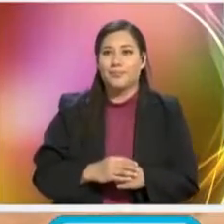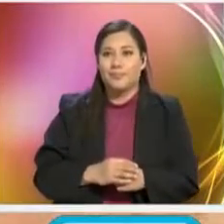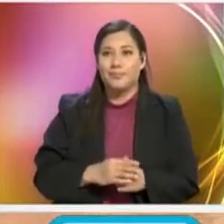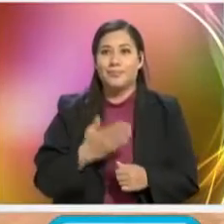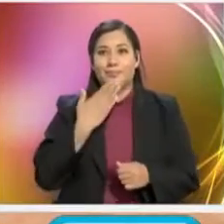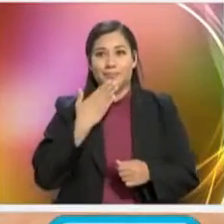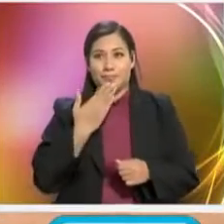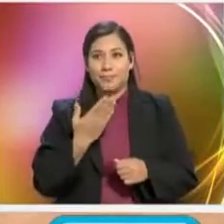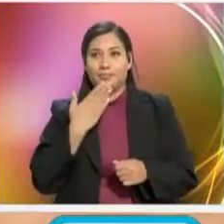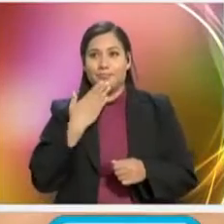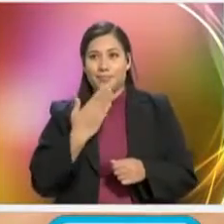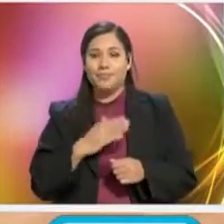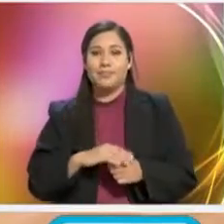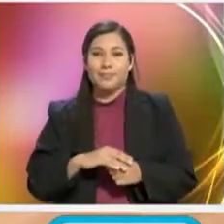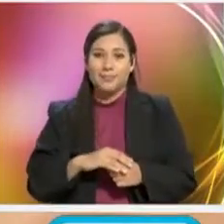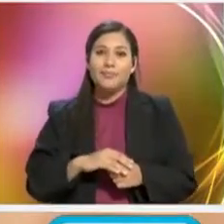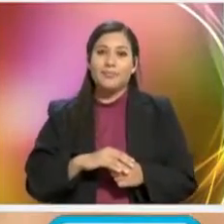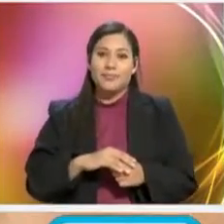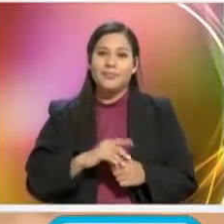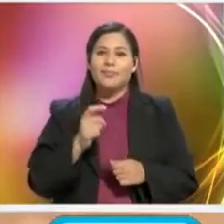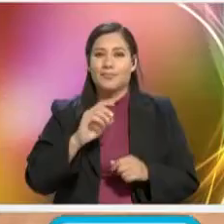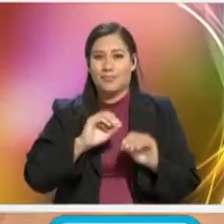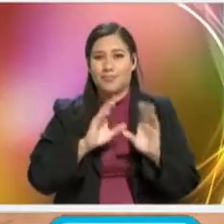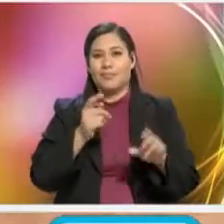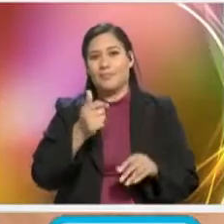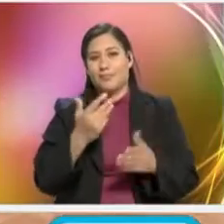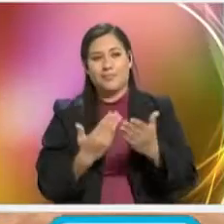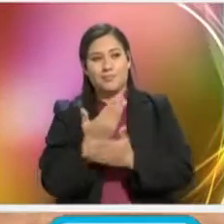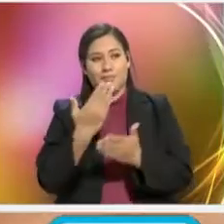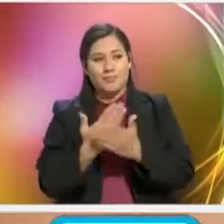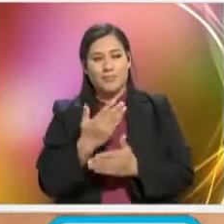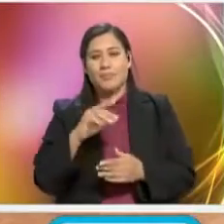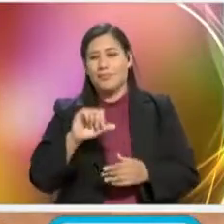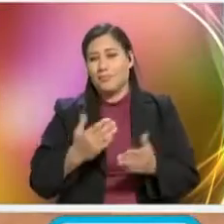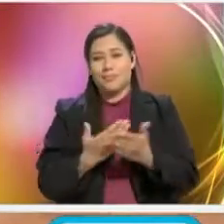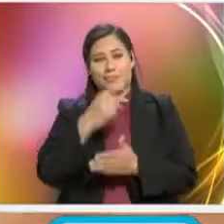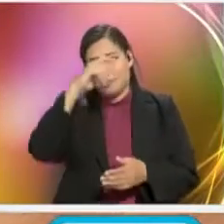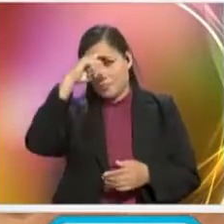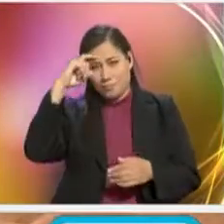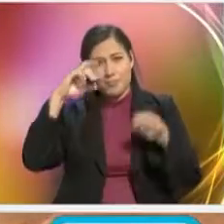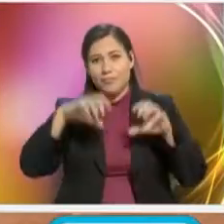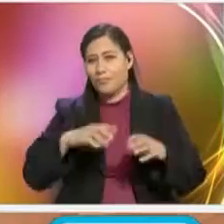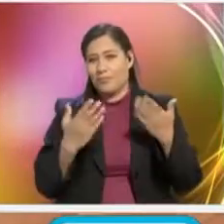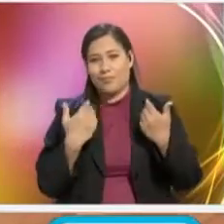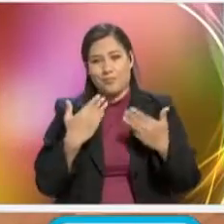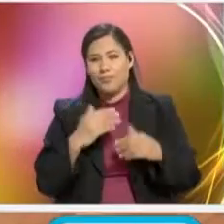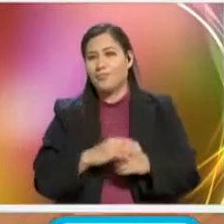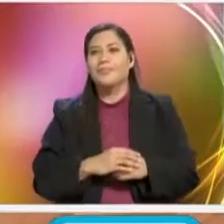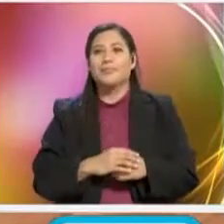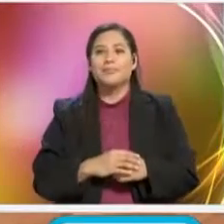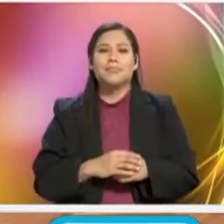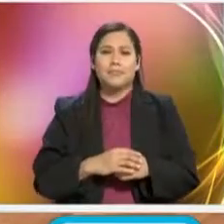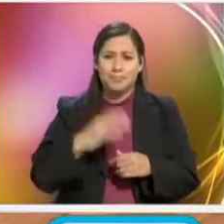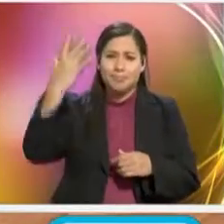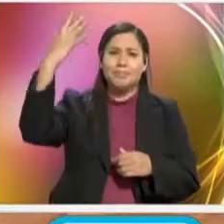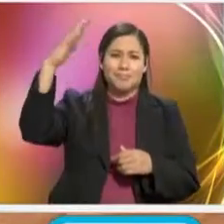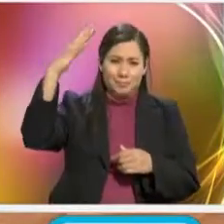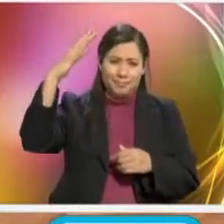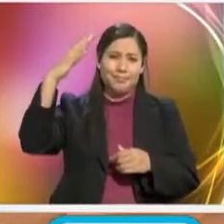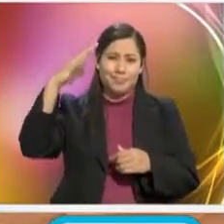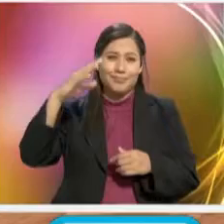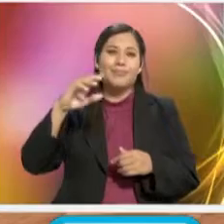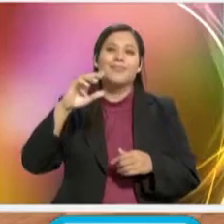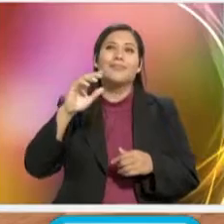Bien. Bien, sí, pues bueno, claro, un poco. Mañana, esta no fue una mañana húmeda particularmente. Fue No. una mañana soleada. Como